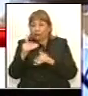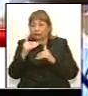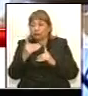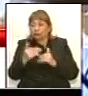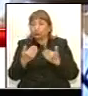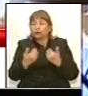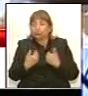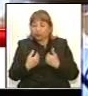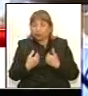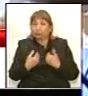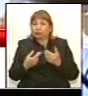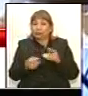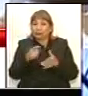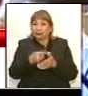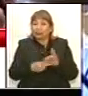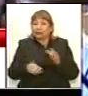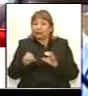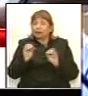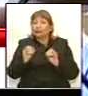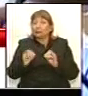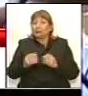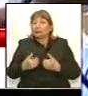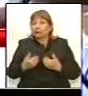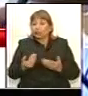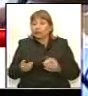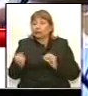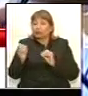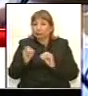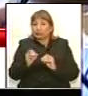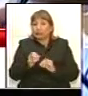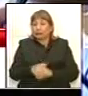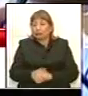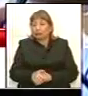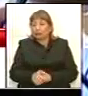bomberos también tienen que saber en qué momento dicen no podemos más y recurrir.